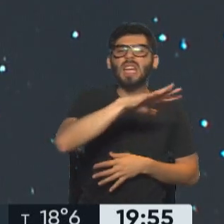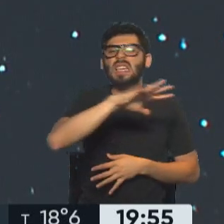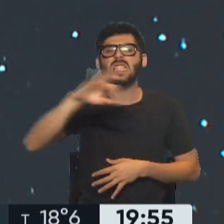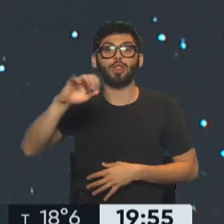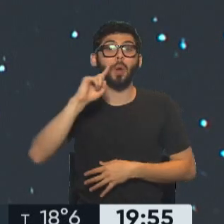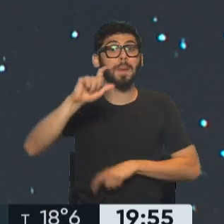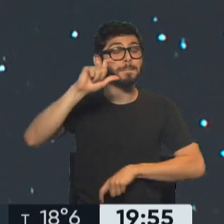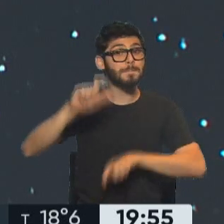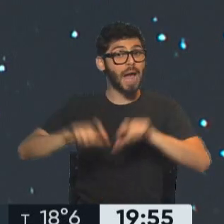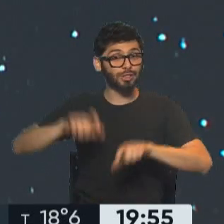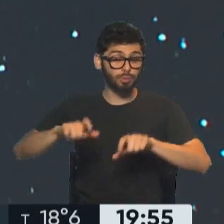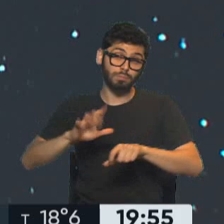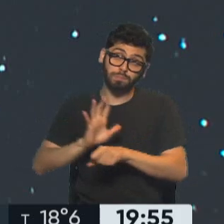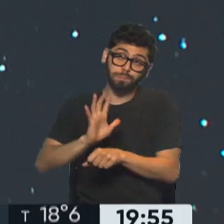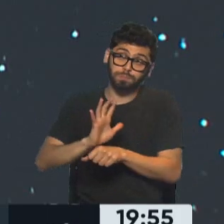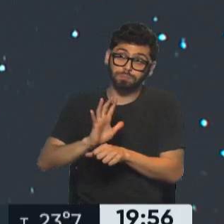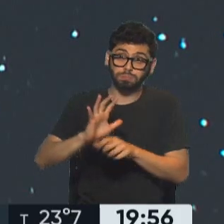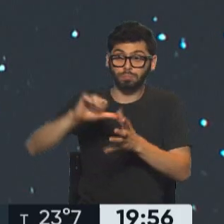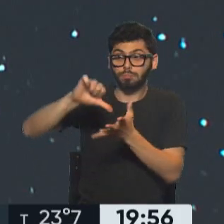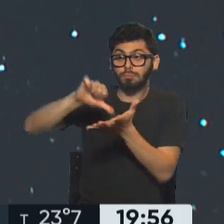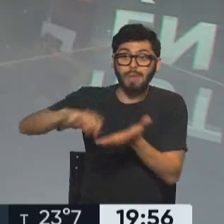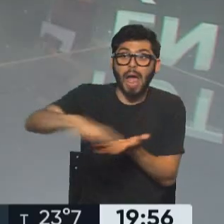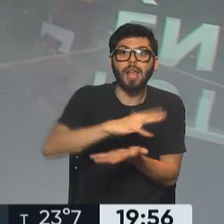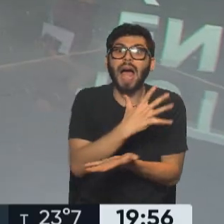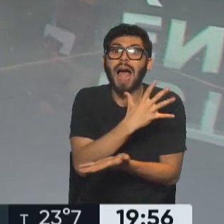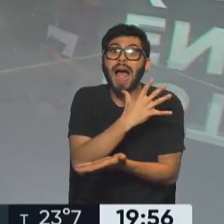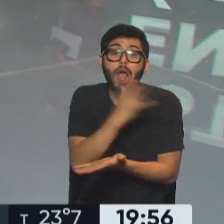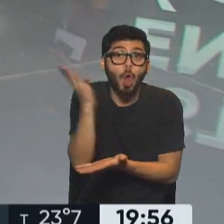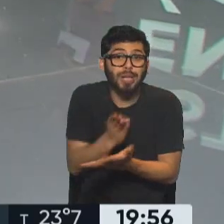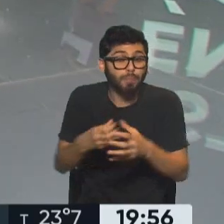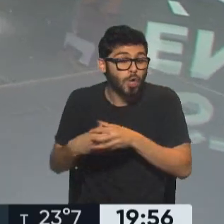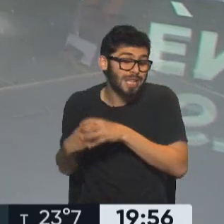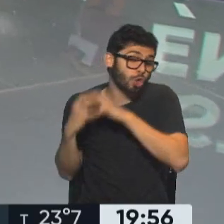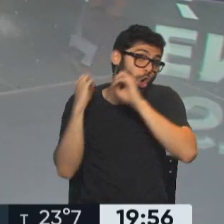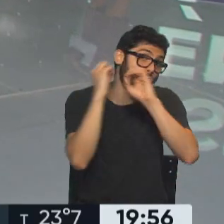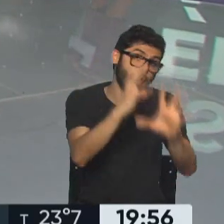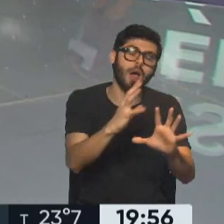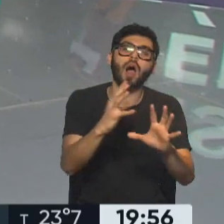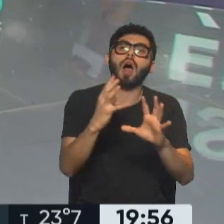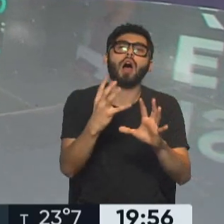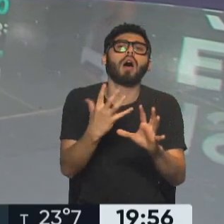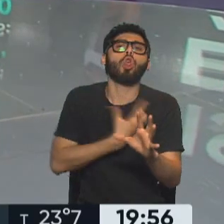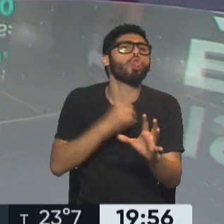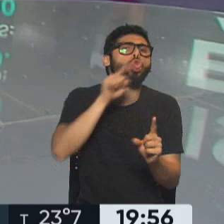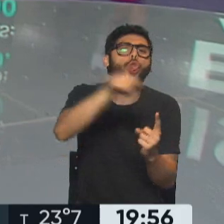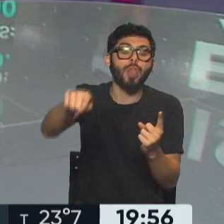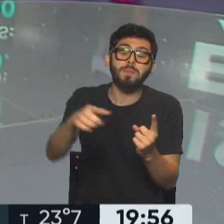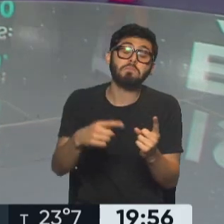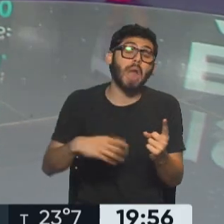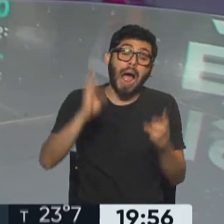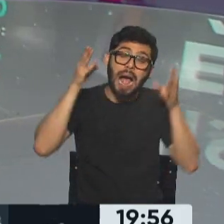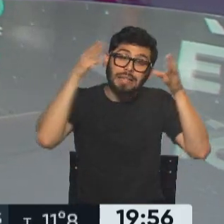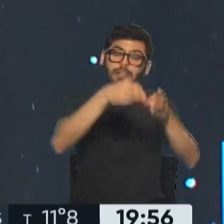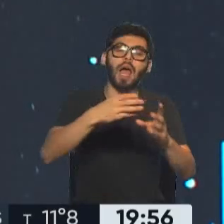1.500.000 personas que salieron, que representan el 14% de la población. Un destino el preferido de ellos, Estados Unidos. Claro. La